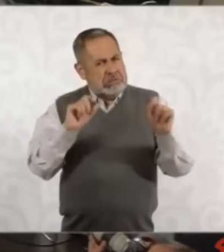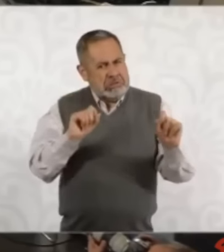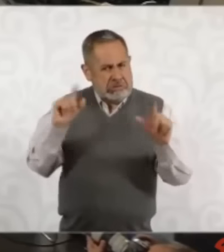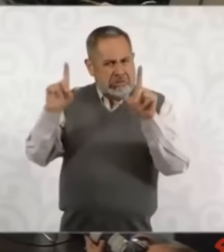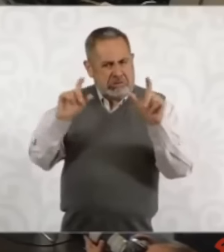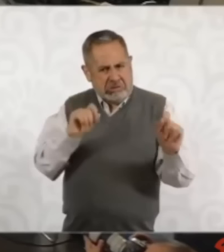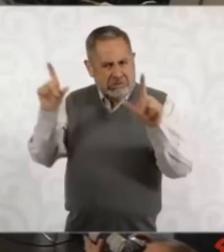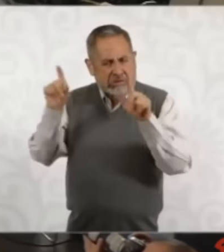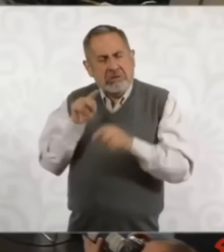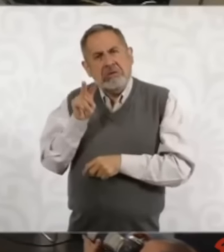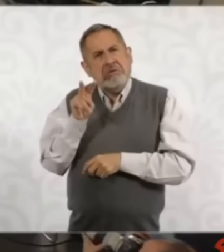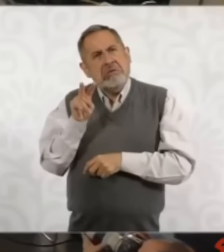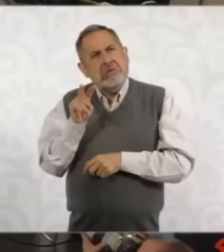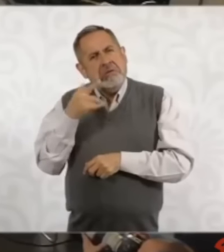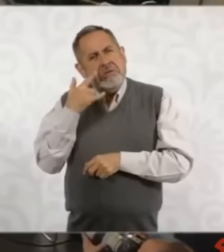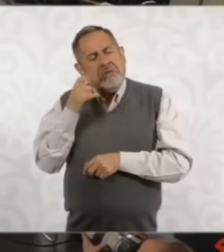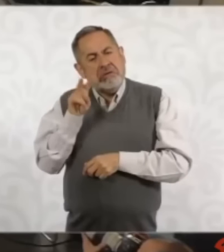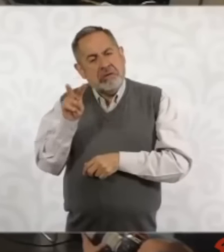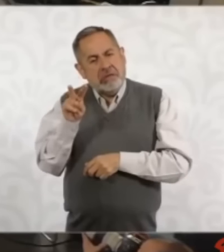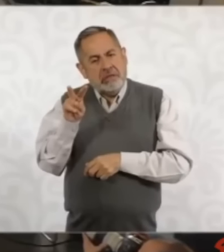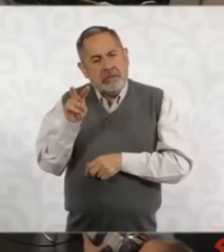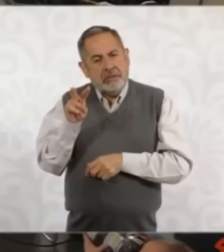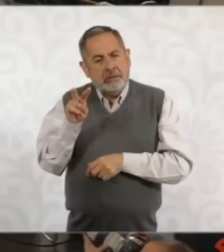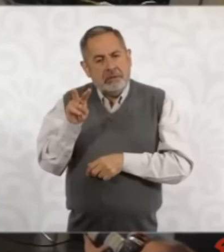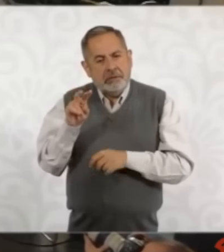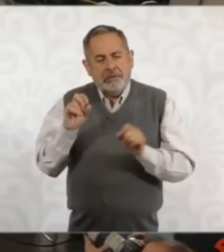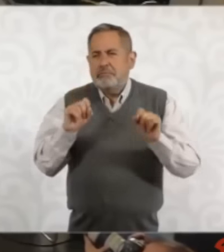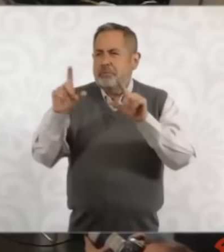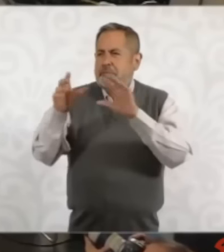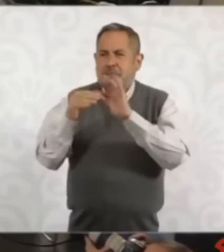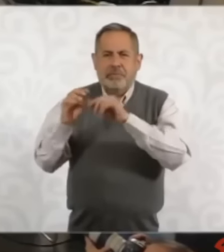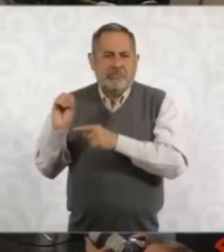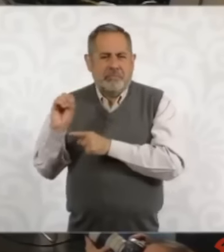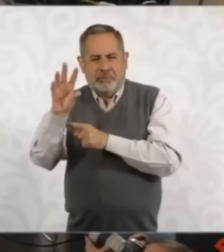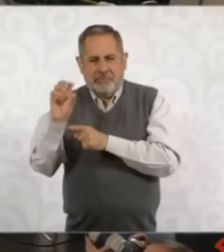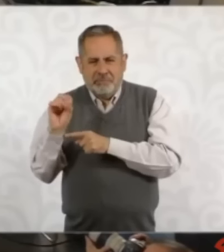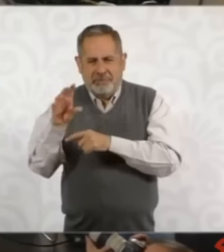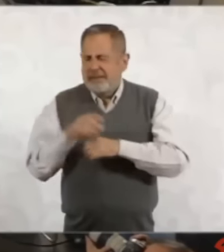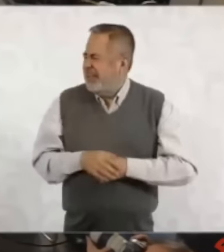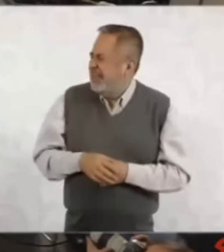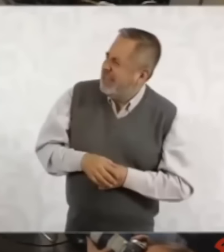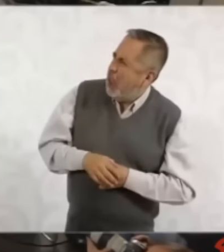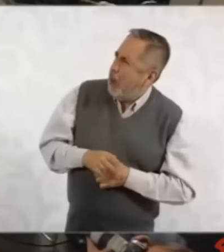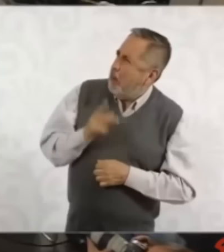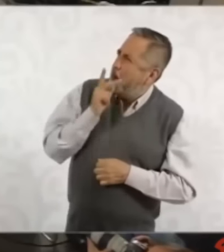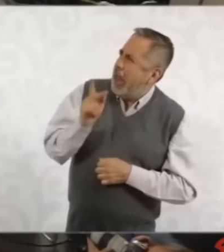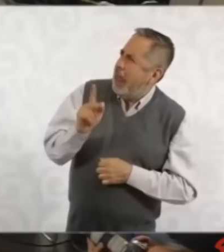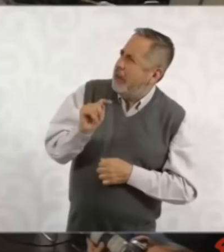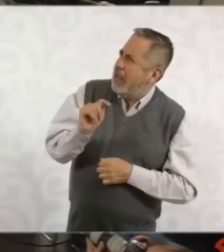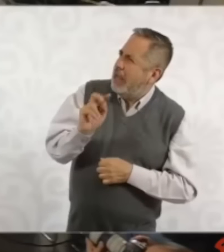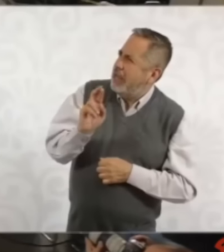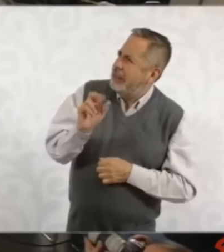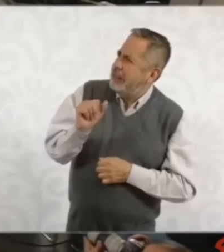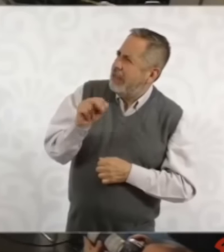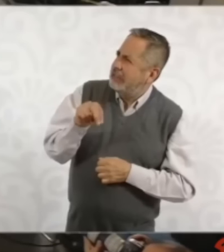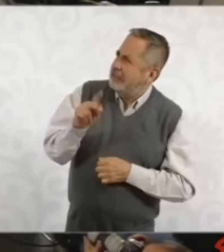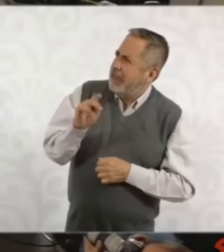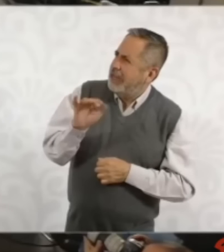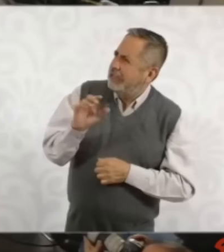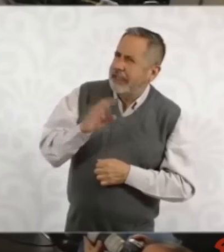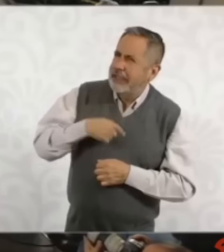sus diapositivas, transparencias, imágenes. Transparencias, digo yo, ya estoy viejita. Cuando las